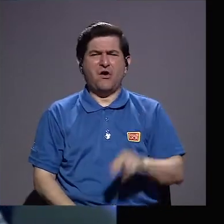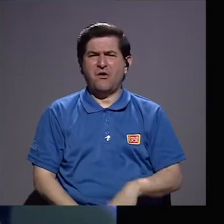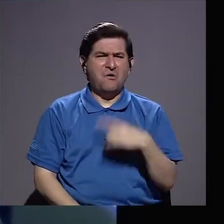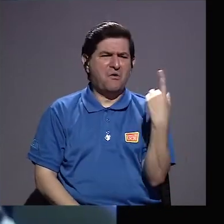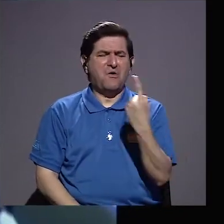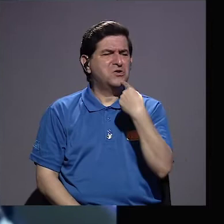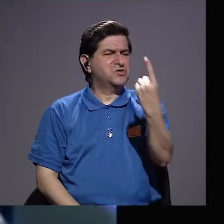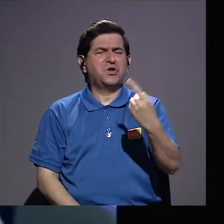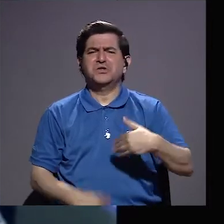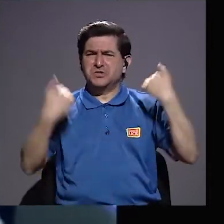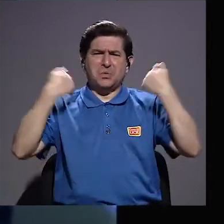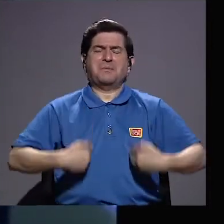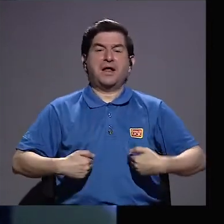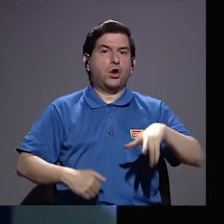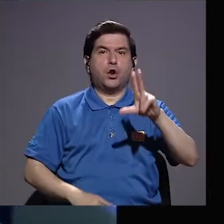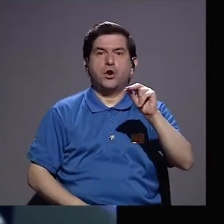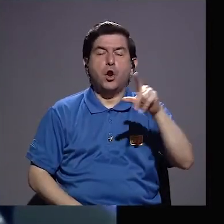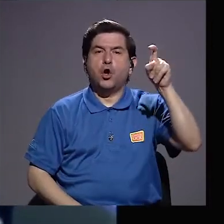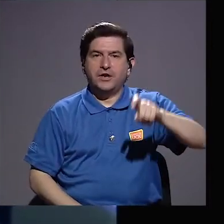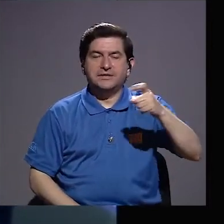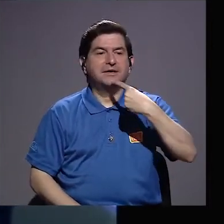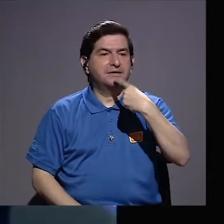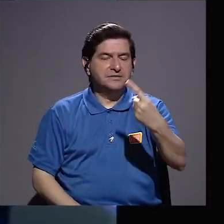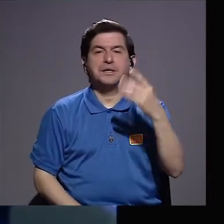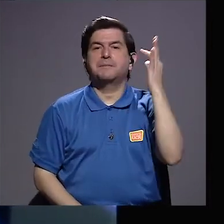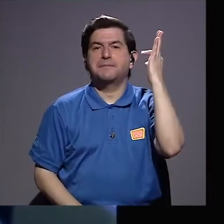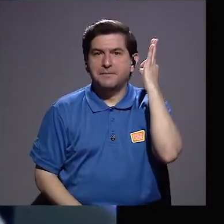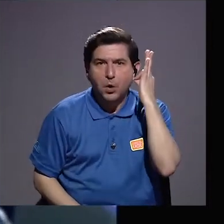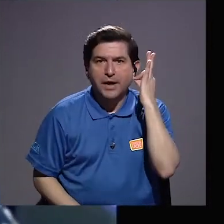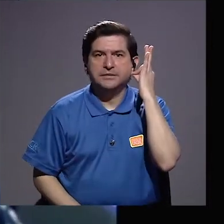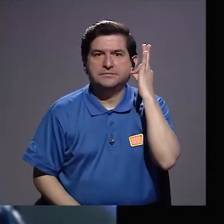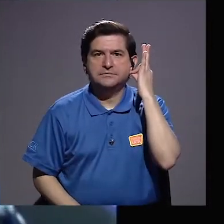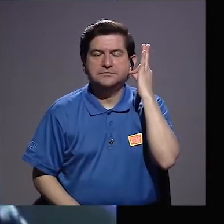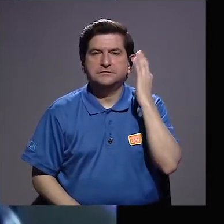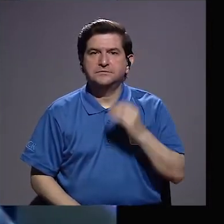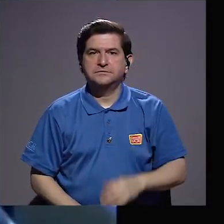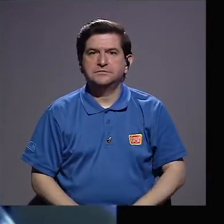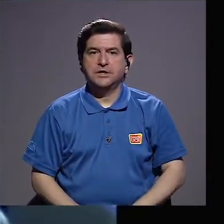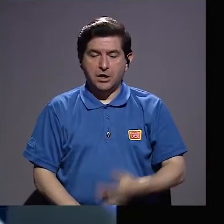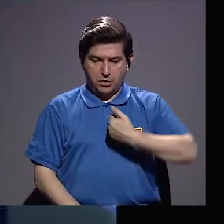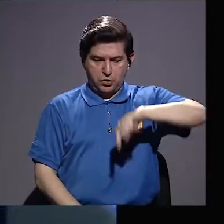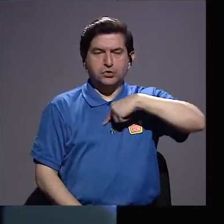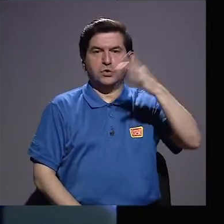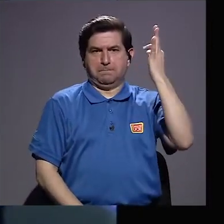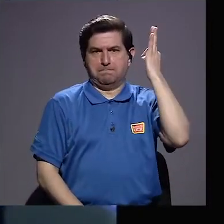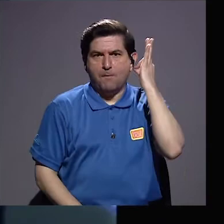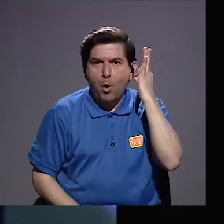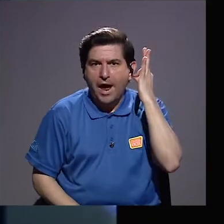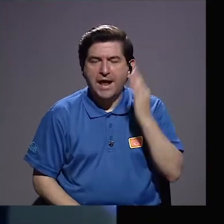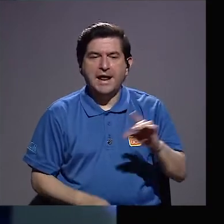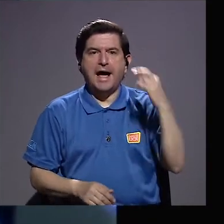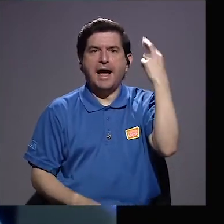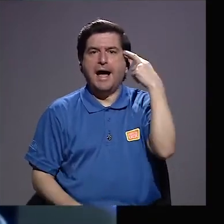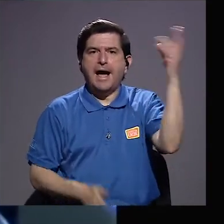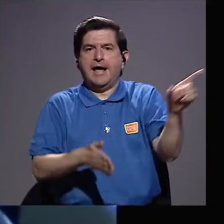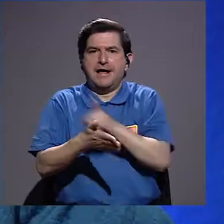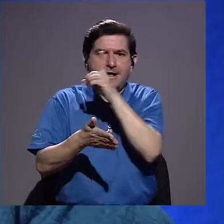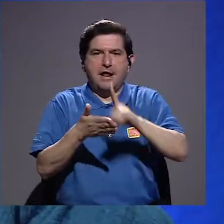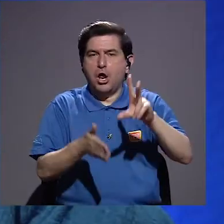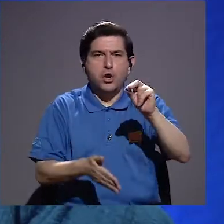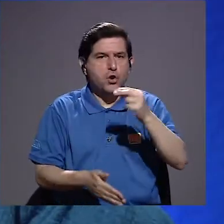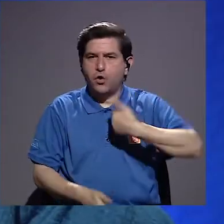una es humana? No, es que tenemos que decir que somos mujeres, porque por ser mujeres es que nos discriminan, no es por ser